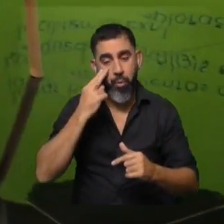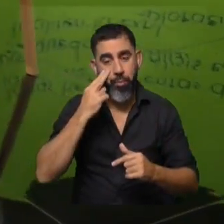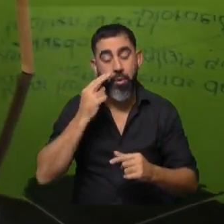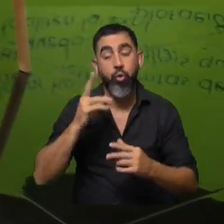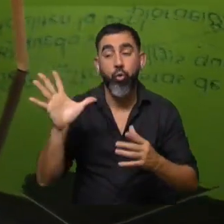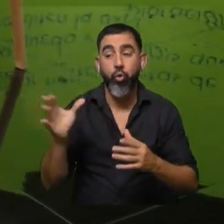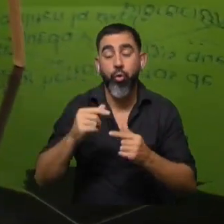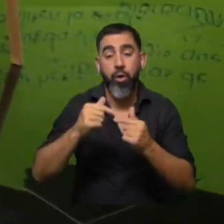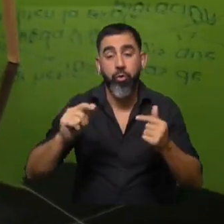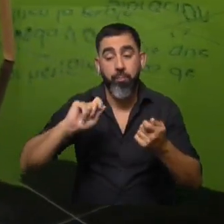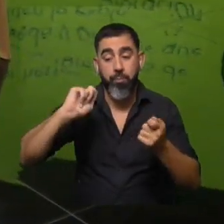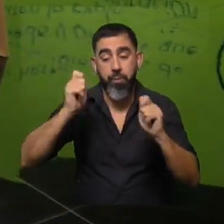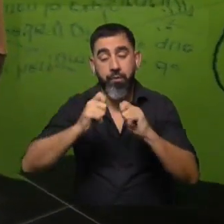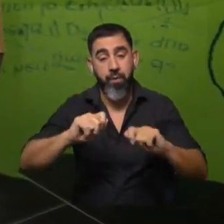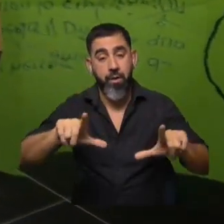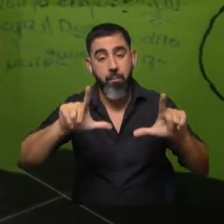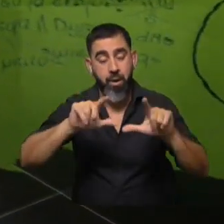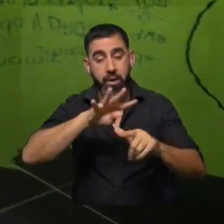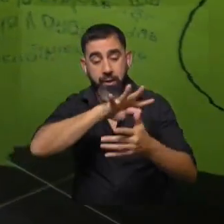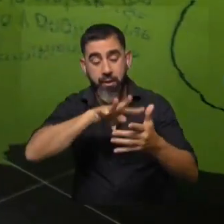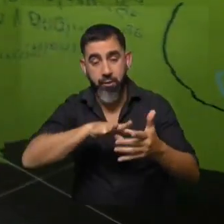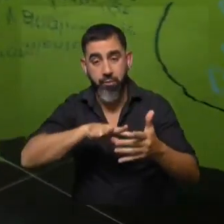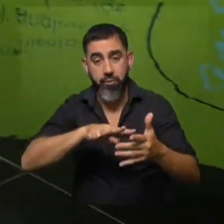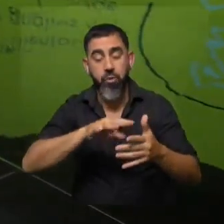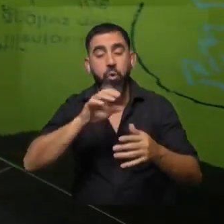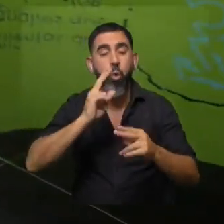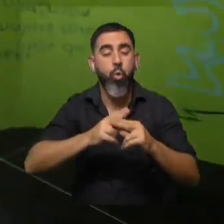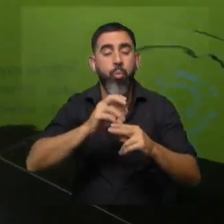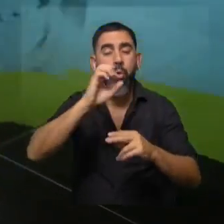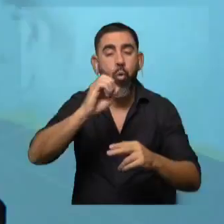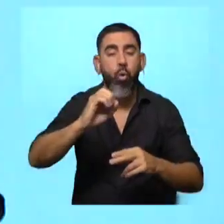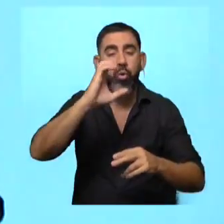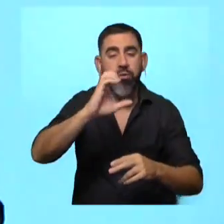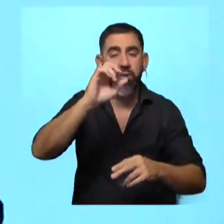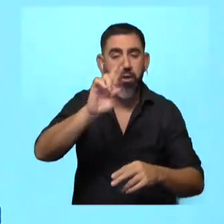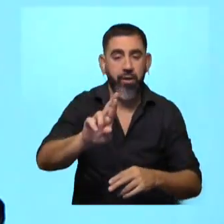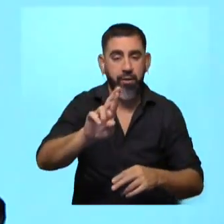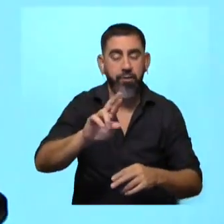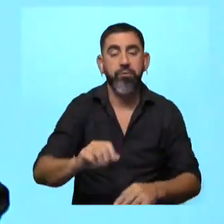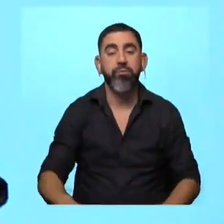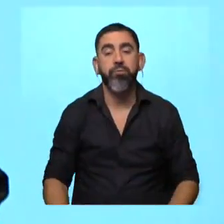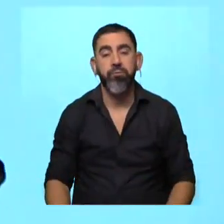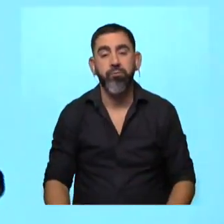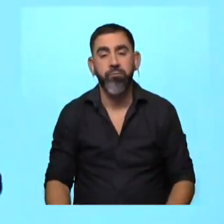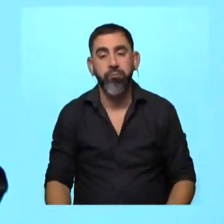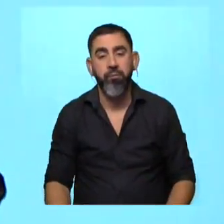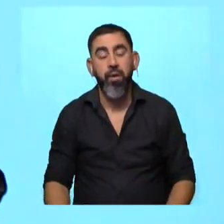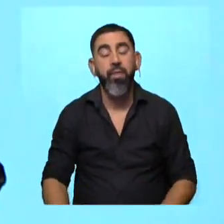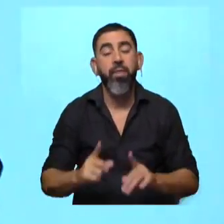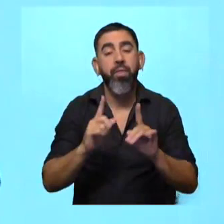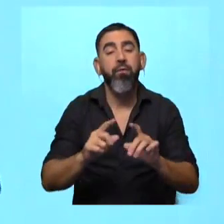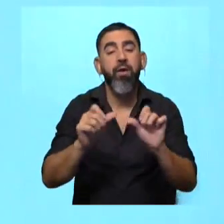la transformación de estas imágenes en texto, que es lo que se conoce como OCR, claro, o Optical Character Recognition, tenían que ser herramientas